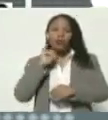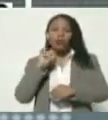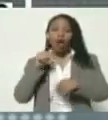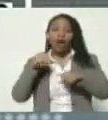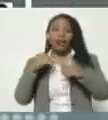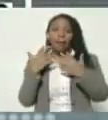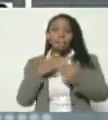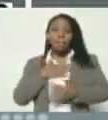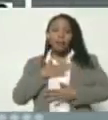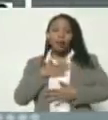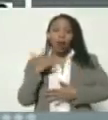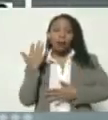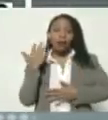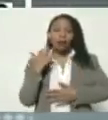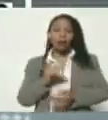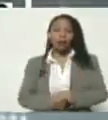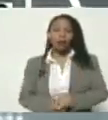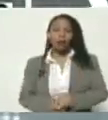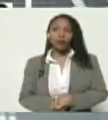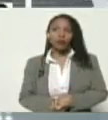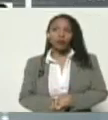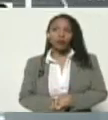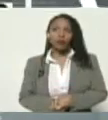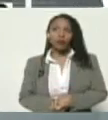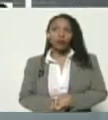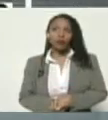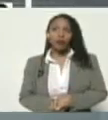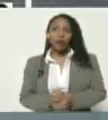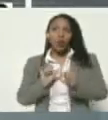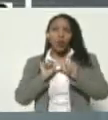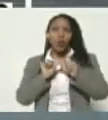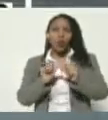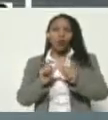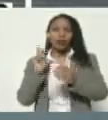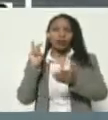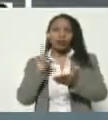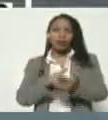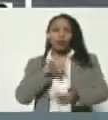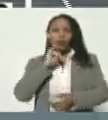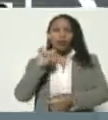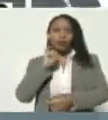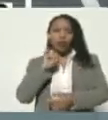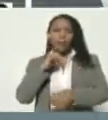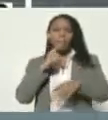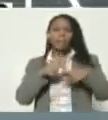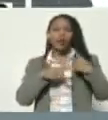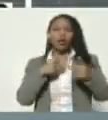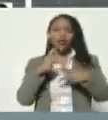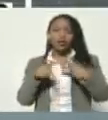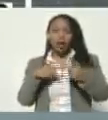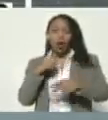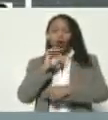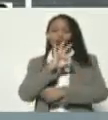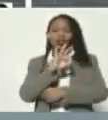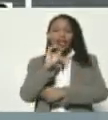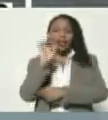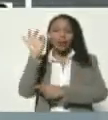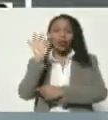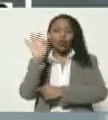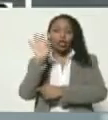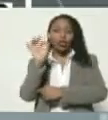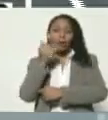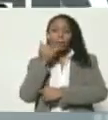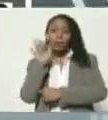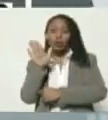mano, la estoy viendo, aquí la tengo. Sigue llegando datos. Se ha procesado hasta ahora un 30%